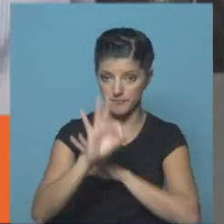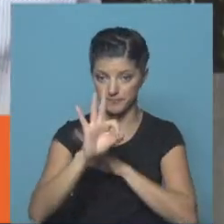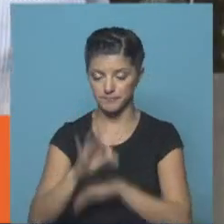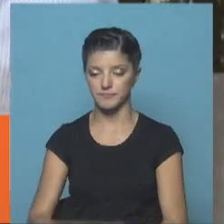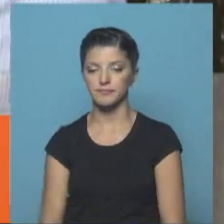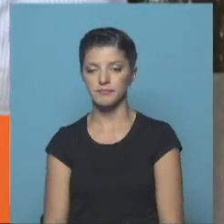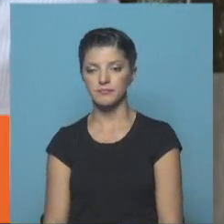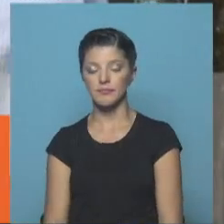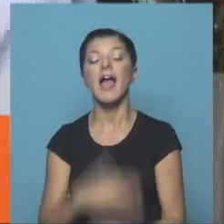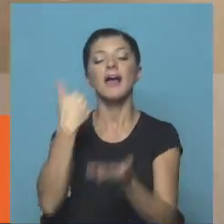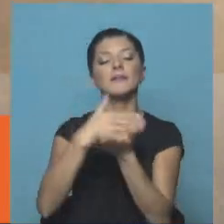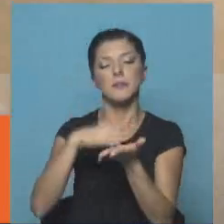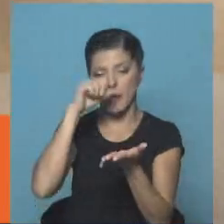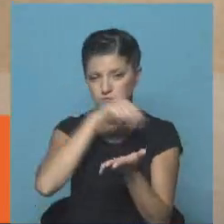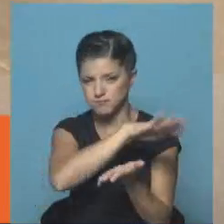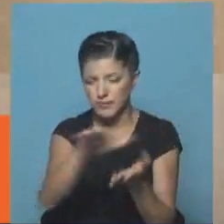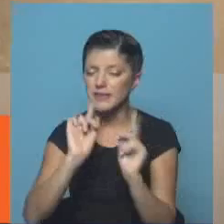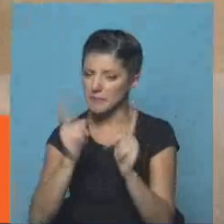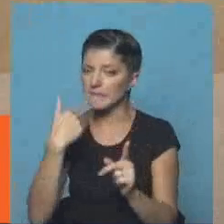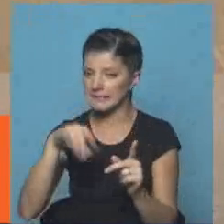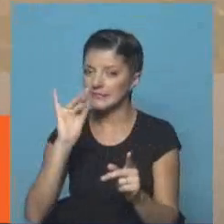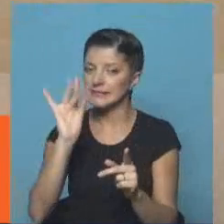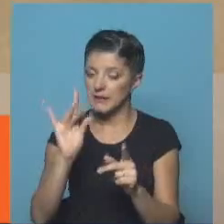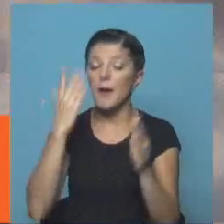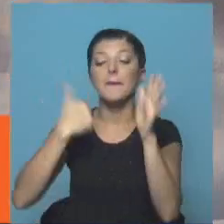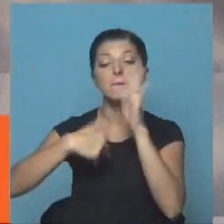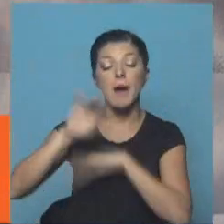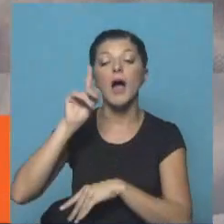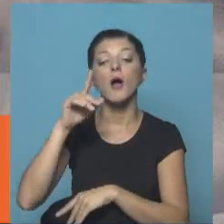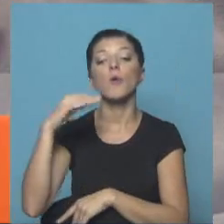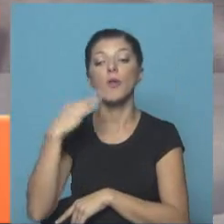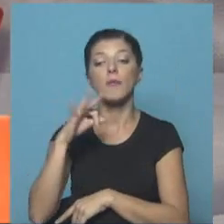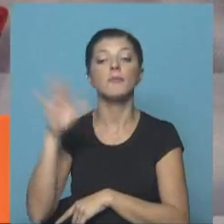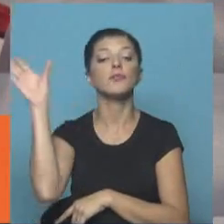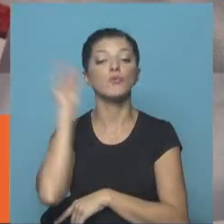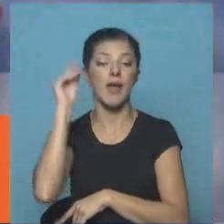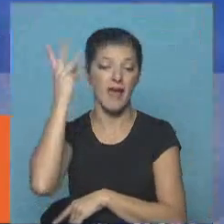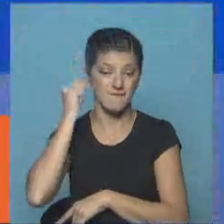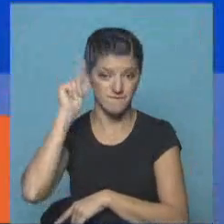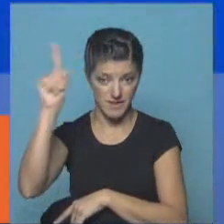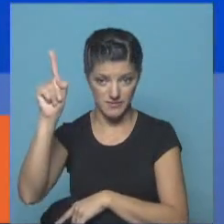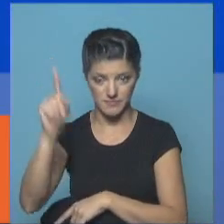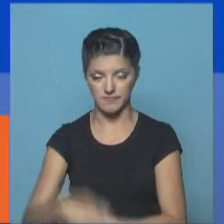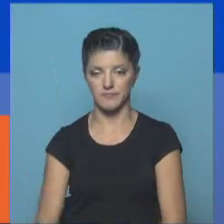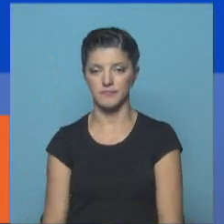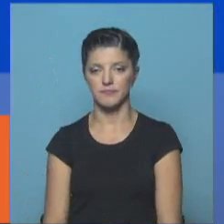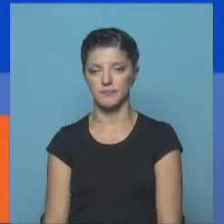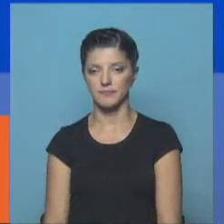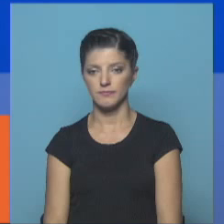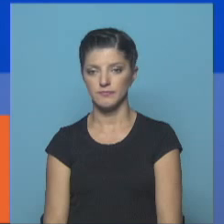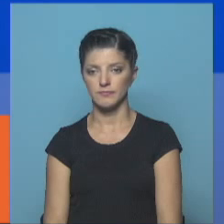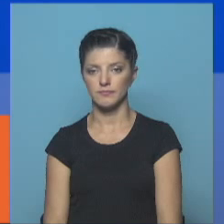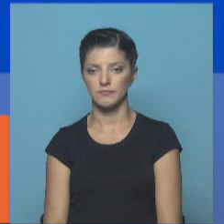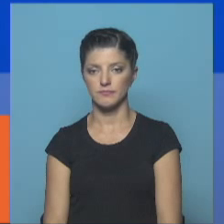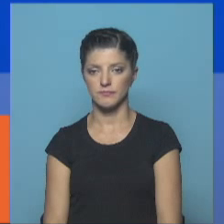agrícola también se promete áspera, en especial cuando llegue el turno de escuchar la voz francesa. le président de tout